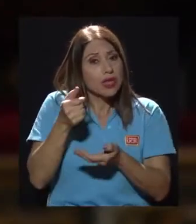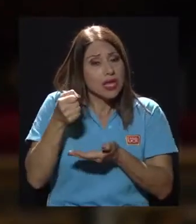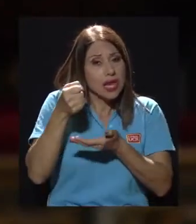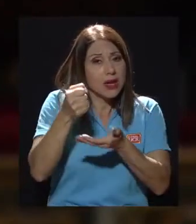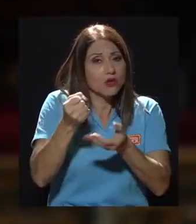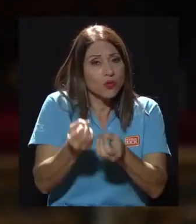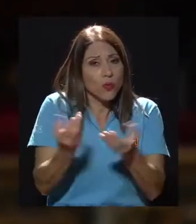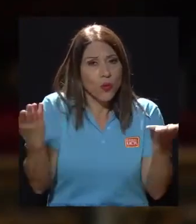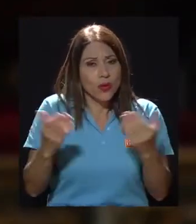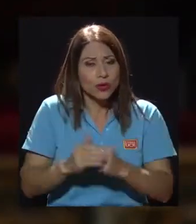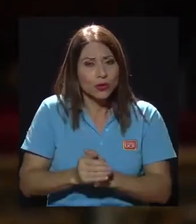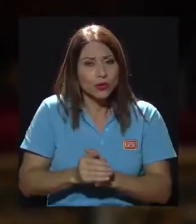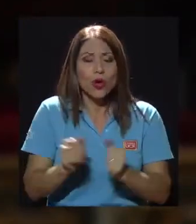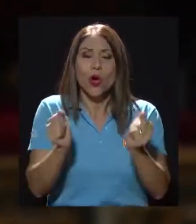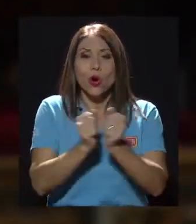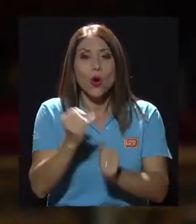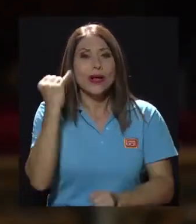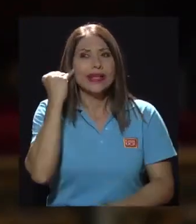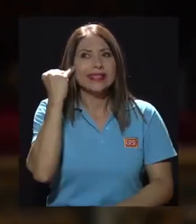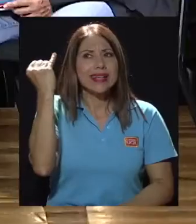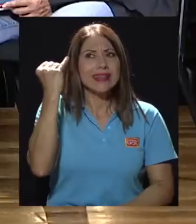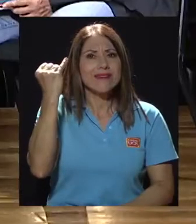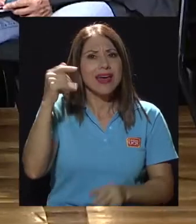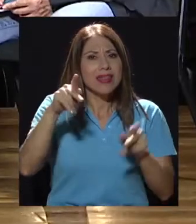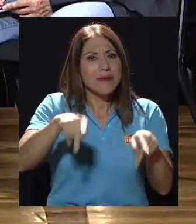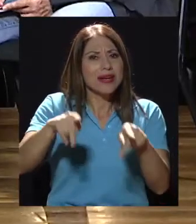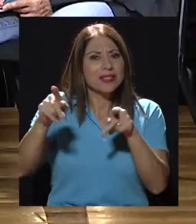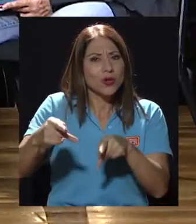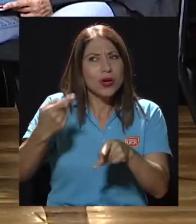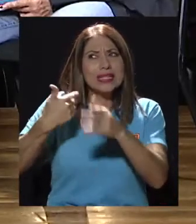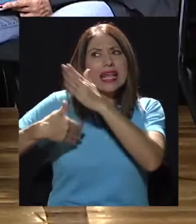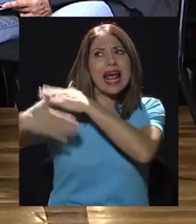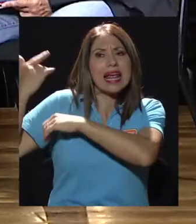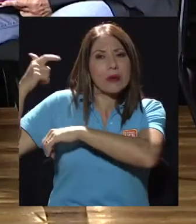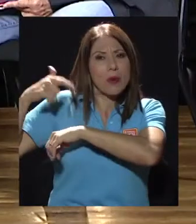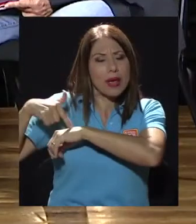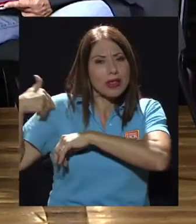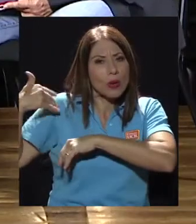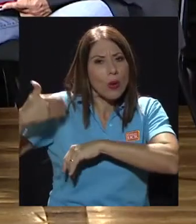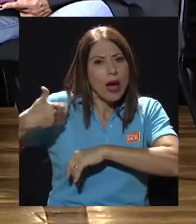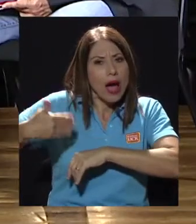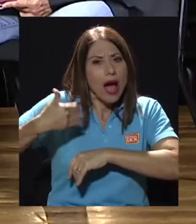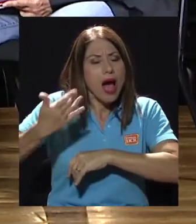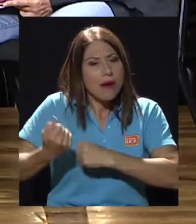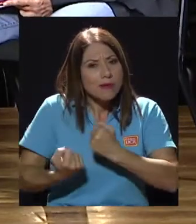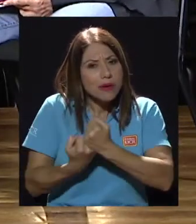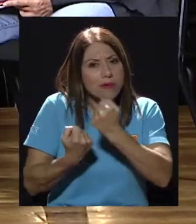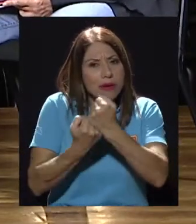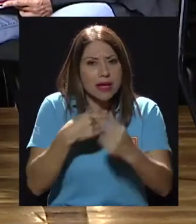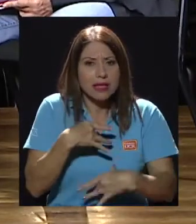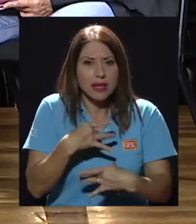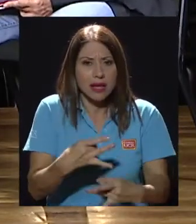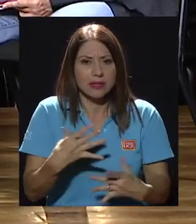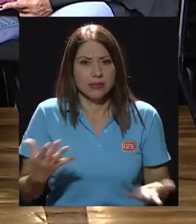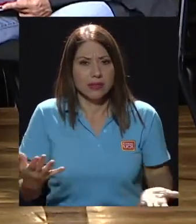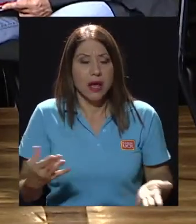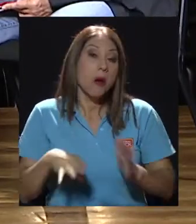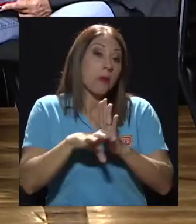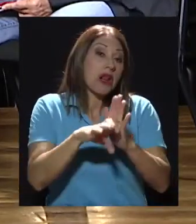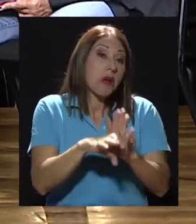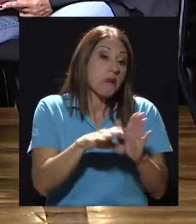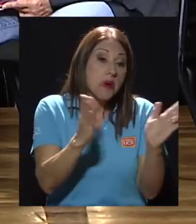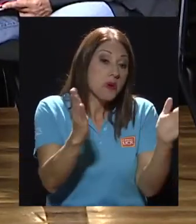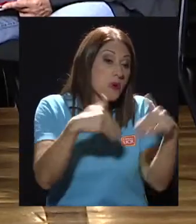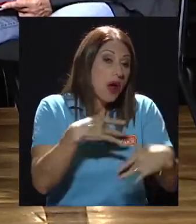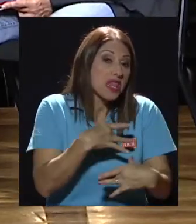personas que en aquel momento o cuando se han hecho han puesto de su parte el interés, porque fácilmente puede ser que no exista el interés y no tenemos